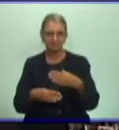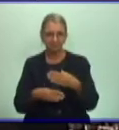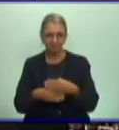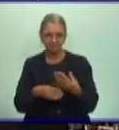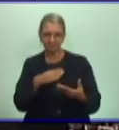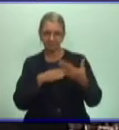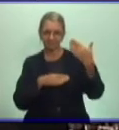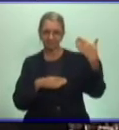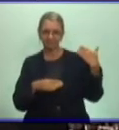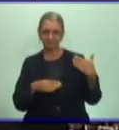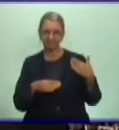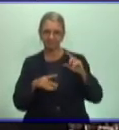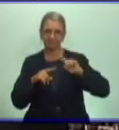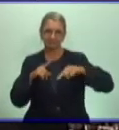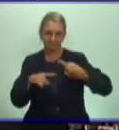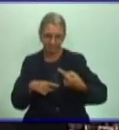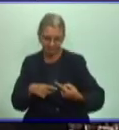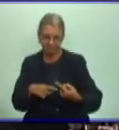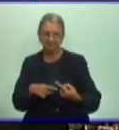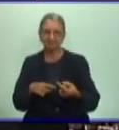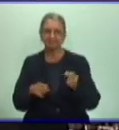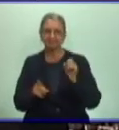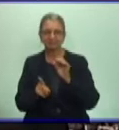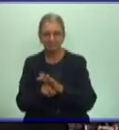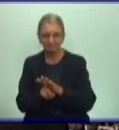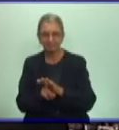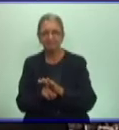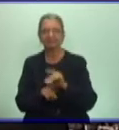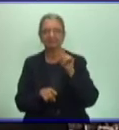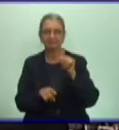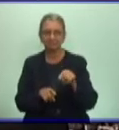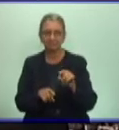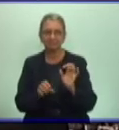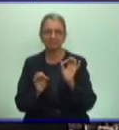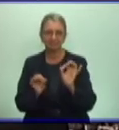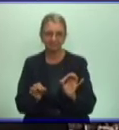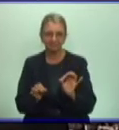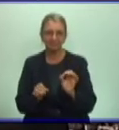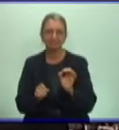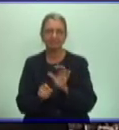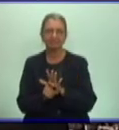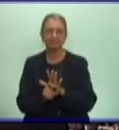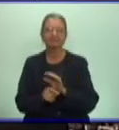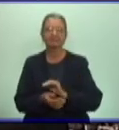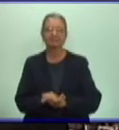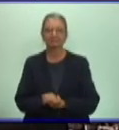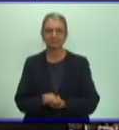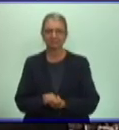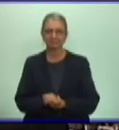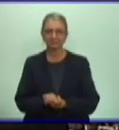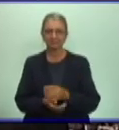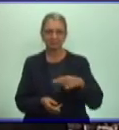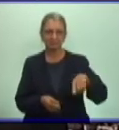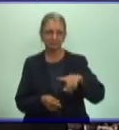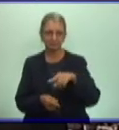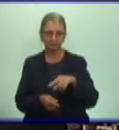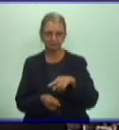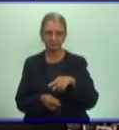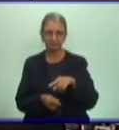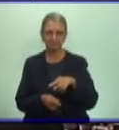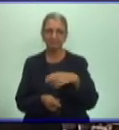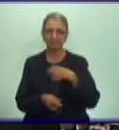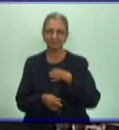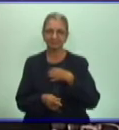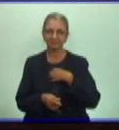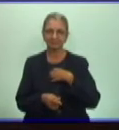anterior para acto seguido, pues, continuar con el periodo lectivo que le sucede. Ustedes todavía tienen un arduo